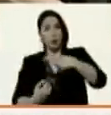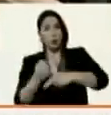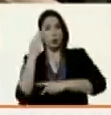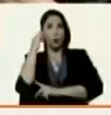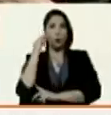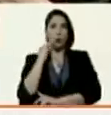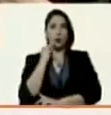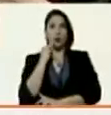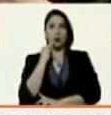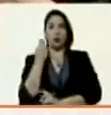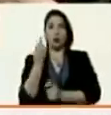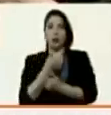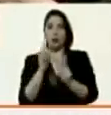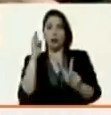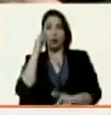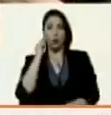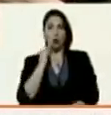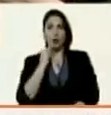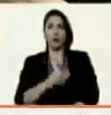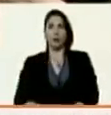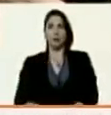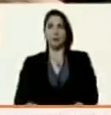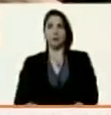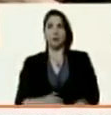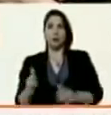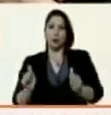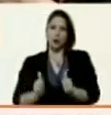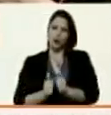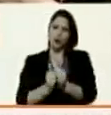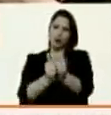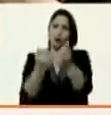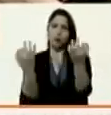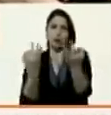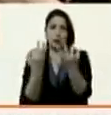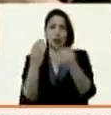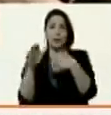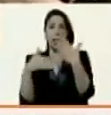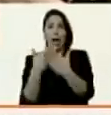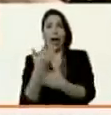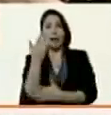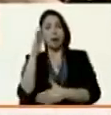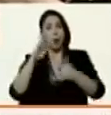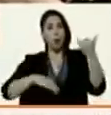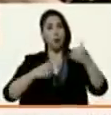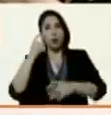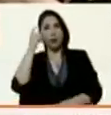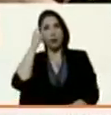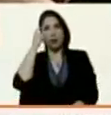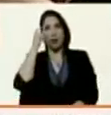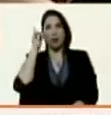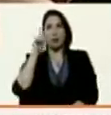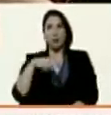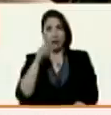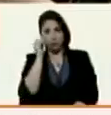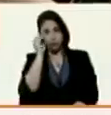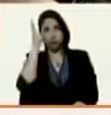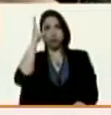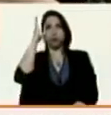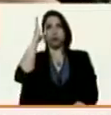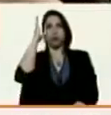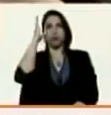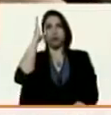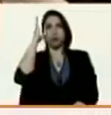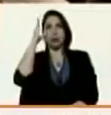del libertador simón bolívar por eso lo acompañó hasta el último día inclusive fue capaz de sacrificarse en